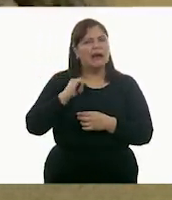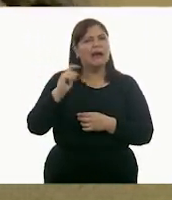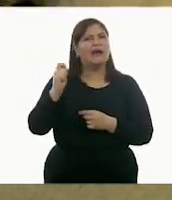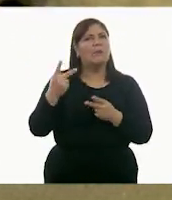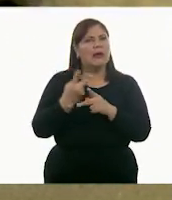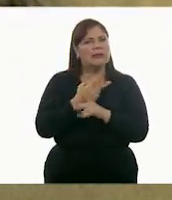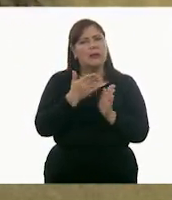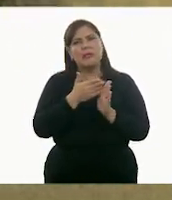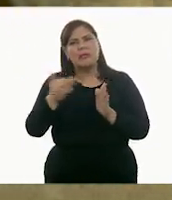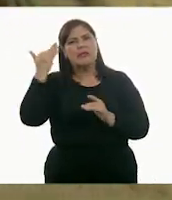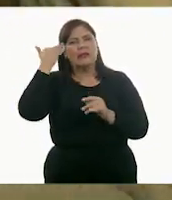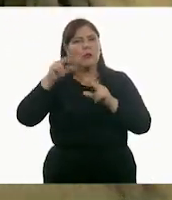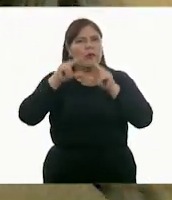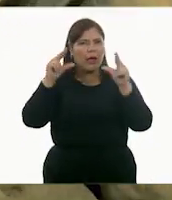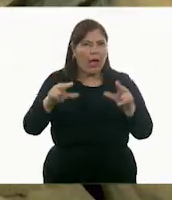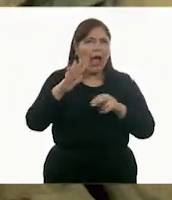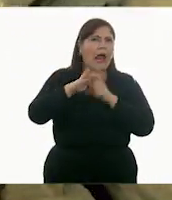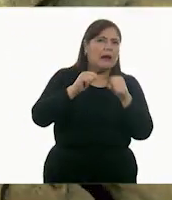durante la era del hielo.